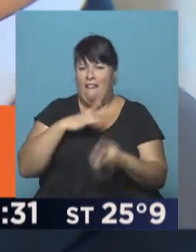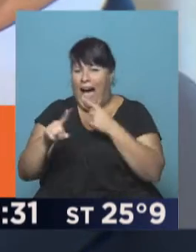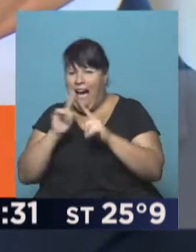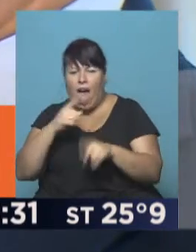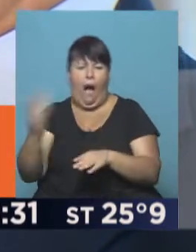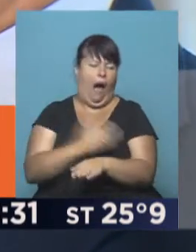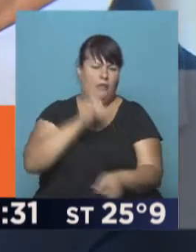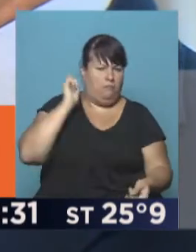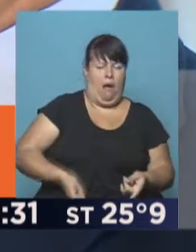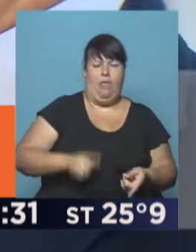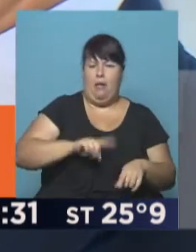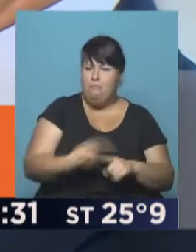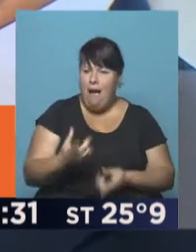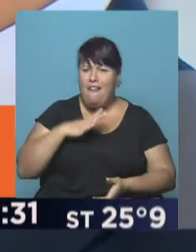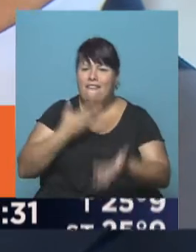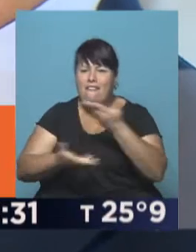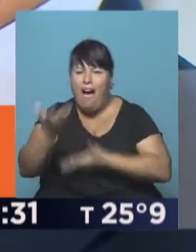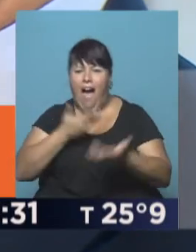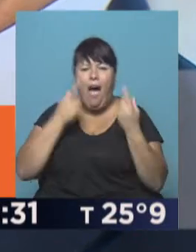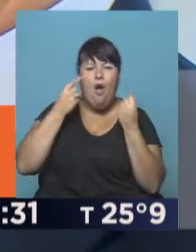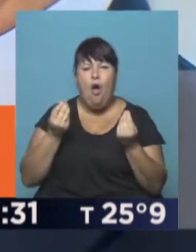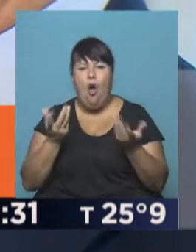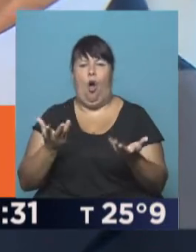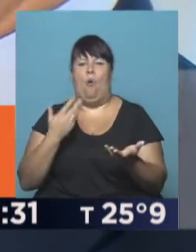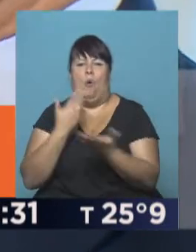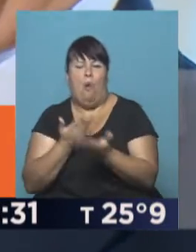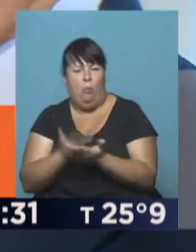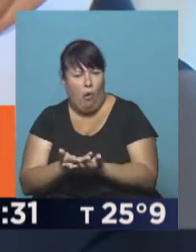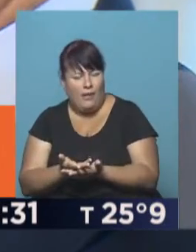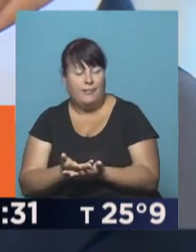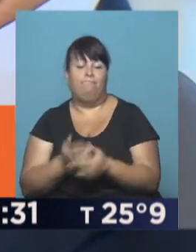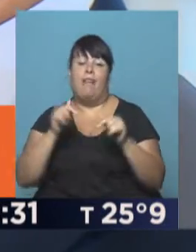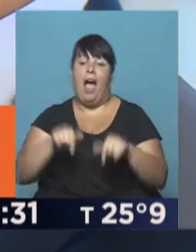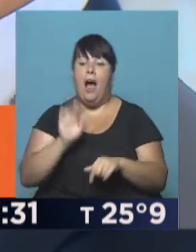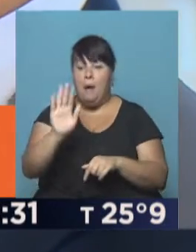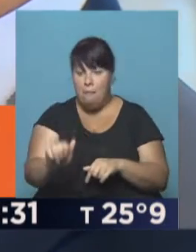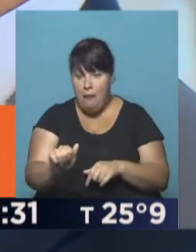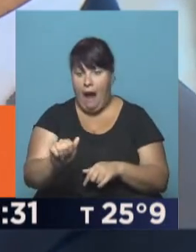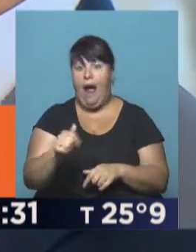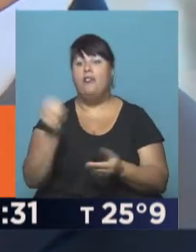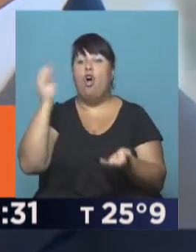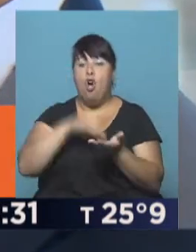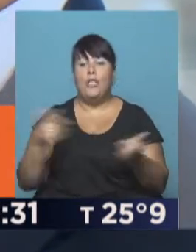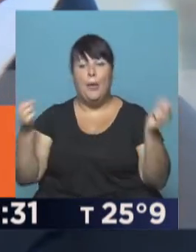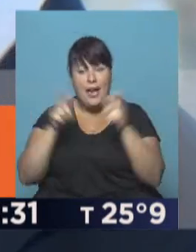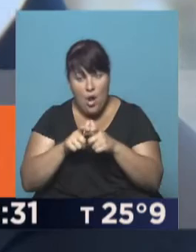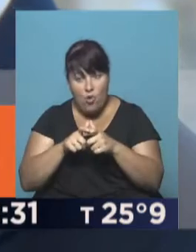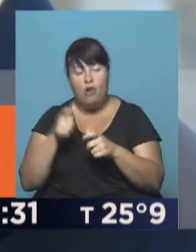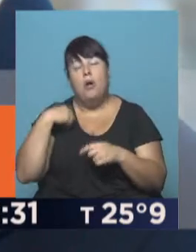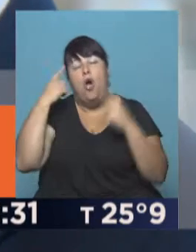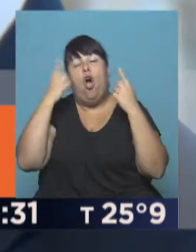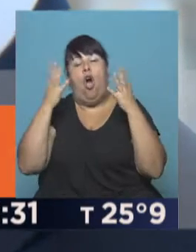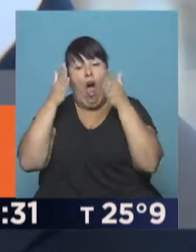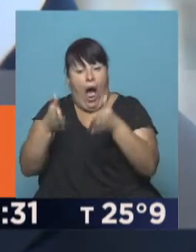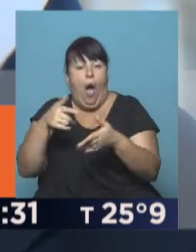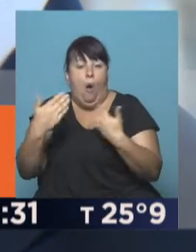dar la posibilidad de intercambiar argumentos y propuestas. Ahora el martes hay un nuevo encuentro que tenemos la expectativa